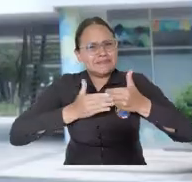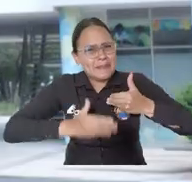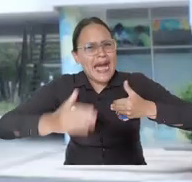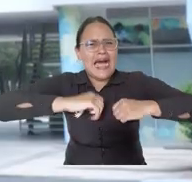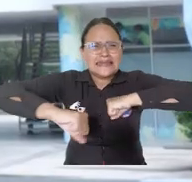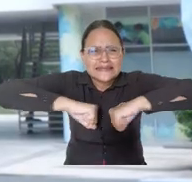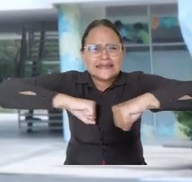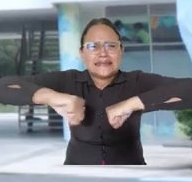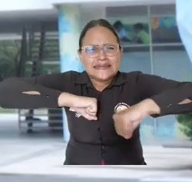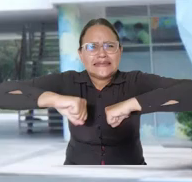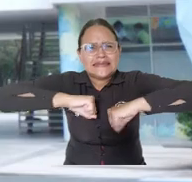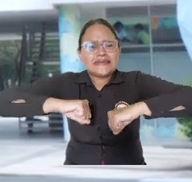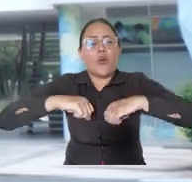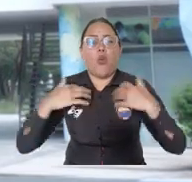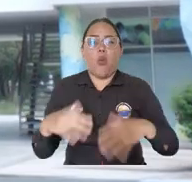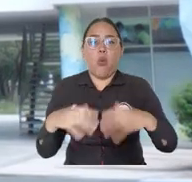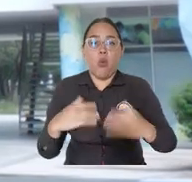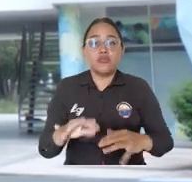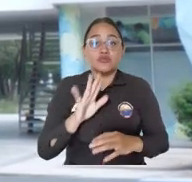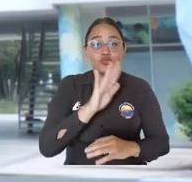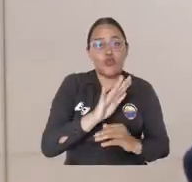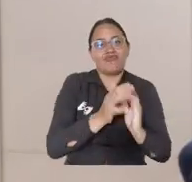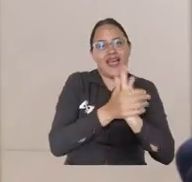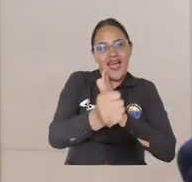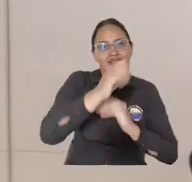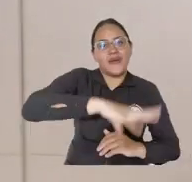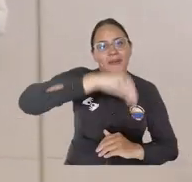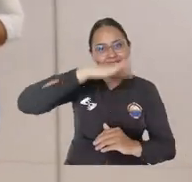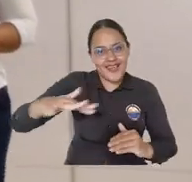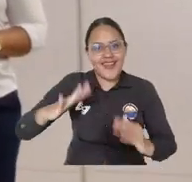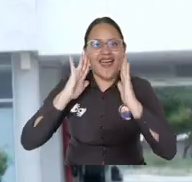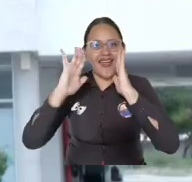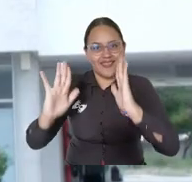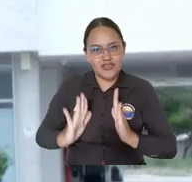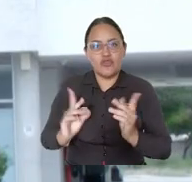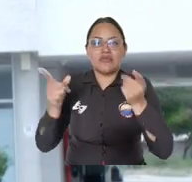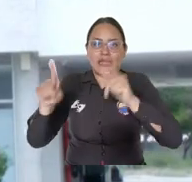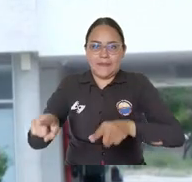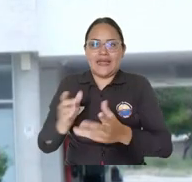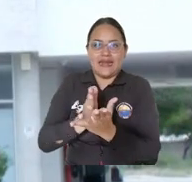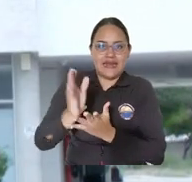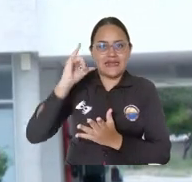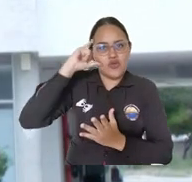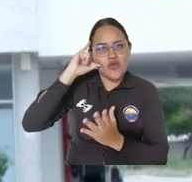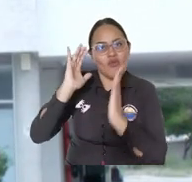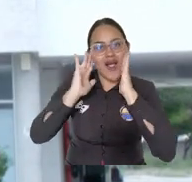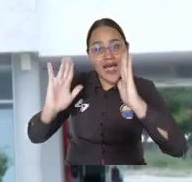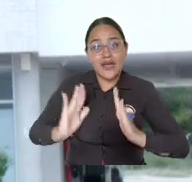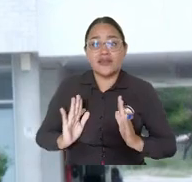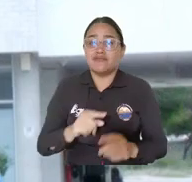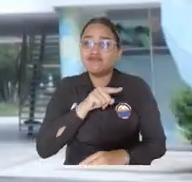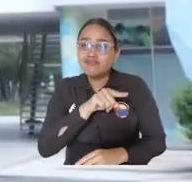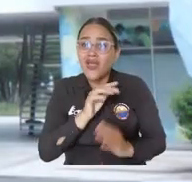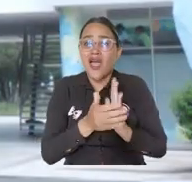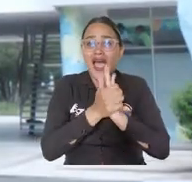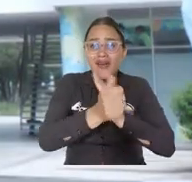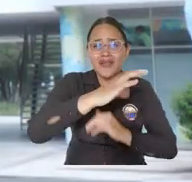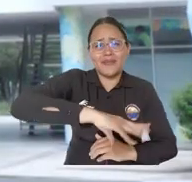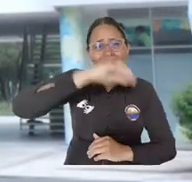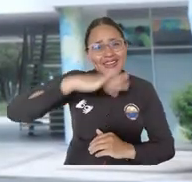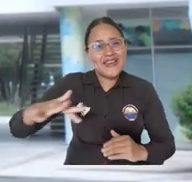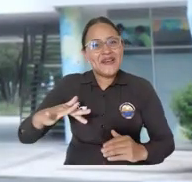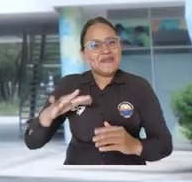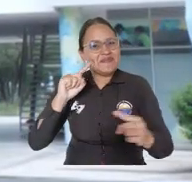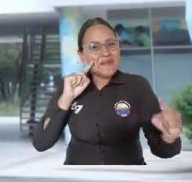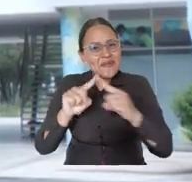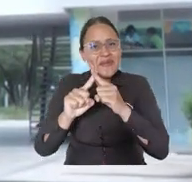Fue un proceso largo en el que en todo momento el programa y la beca estuvo apoyándome. La verdad, gracias a